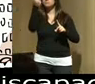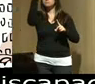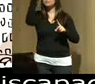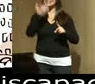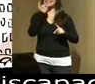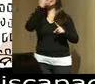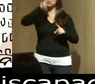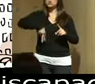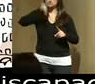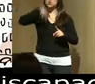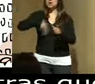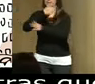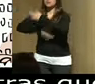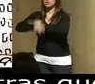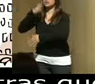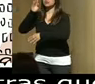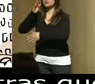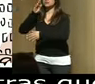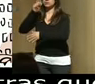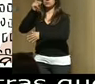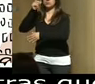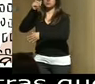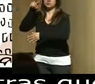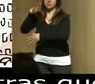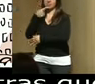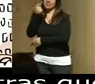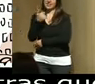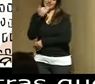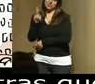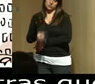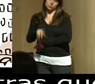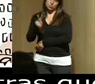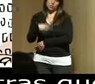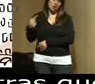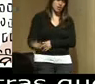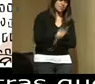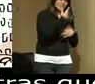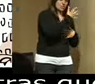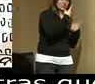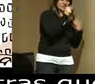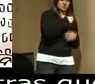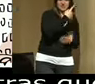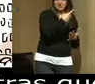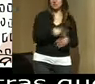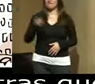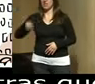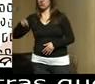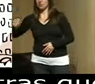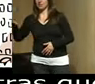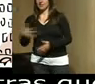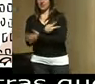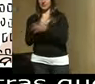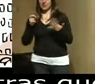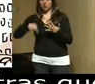48% personas con discapacidad, mientras que en el otro lado 56,6%, 17,8 mensualmente, una frecuencia